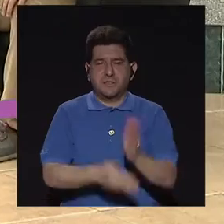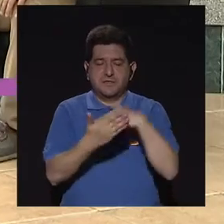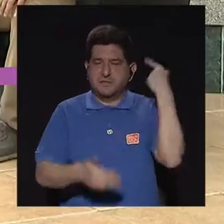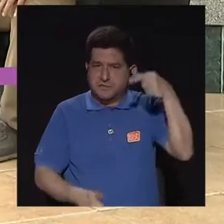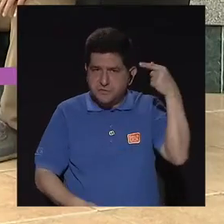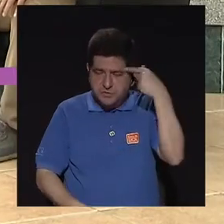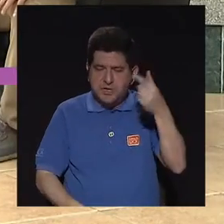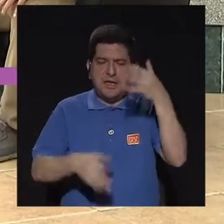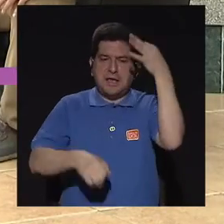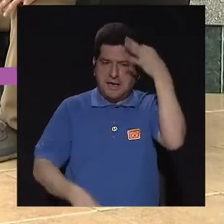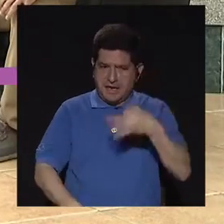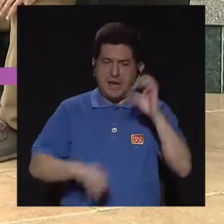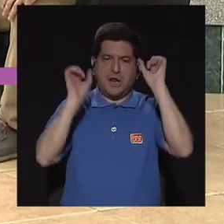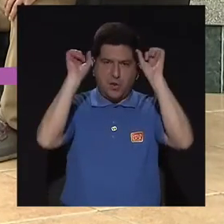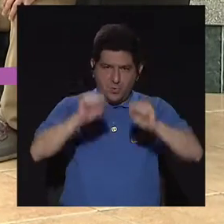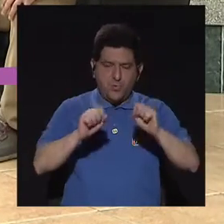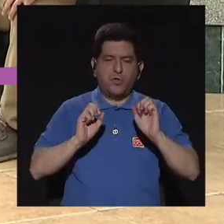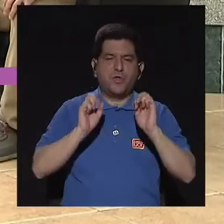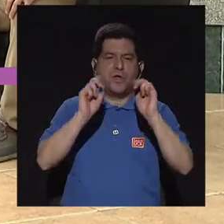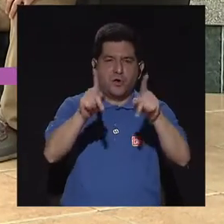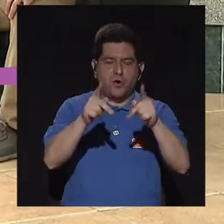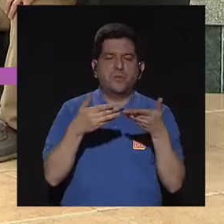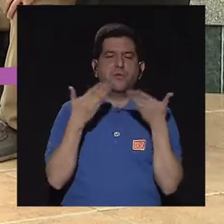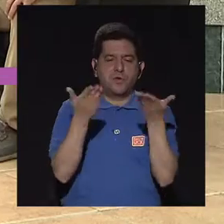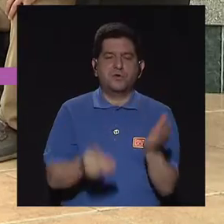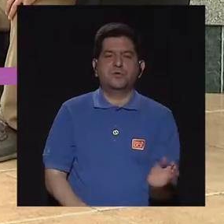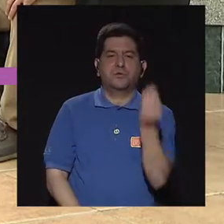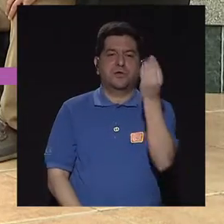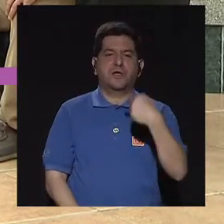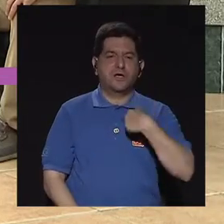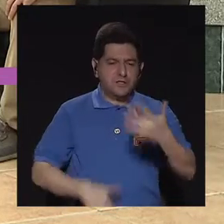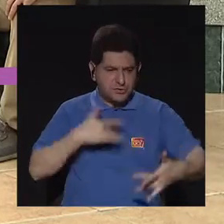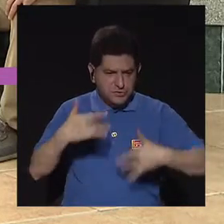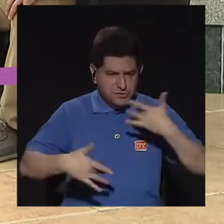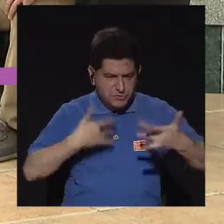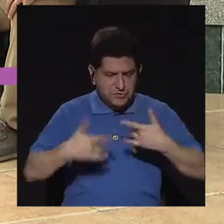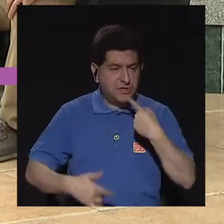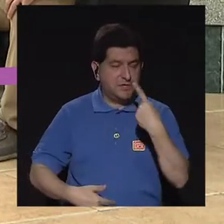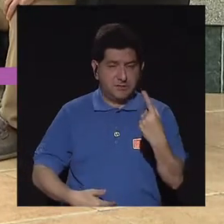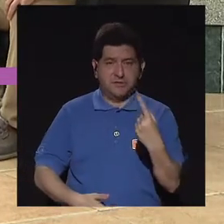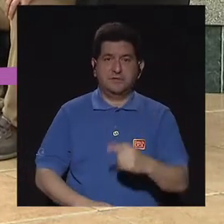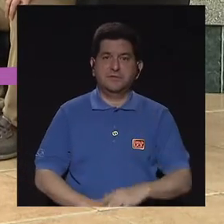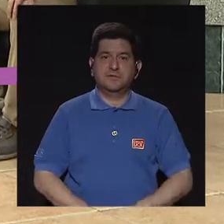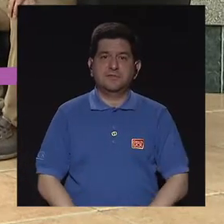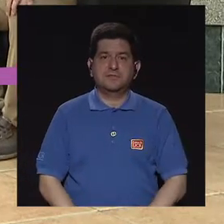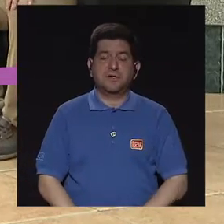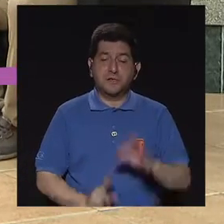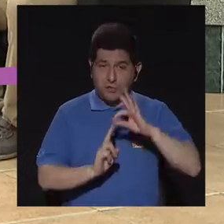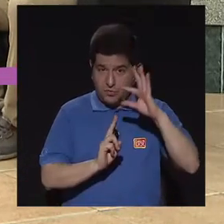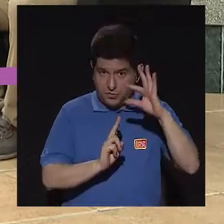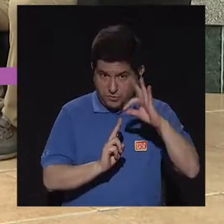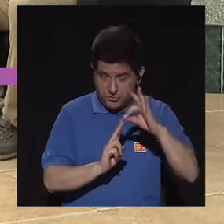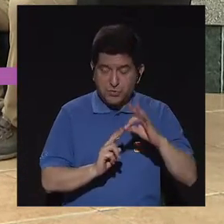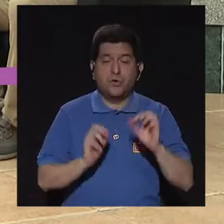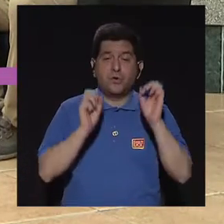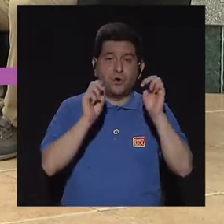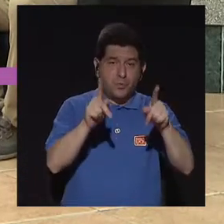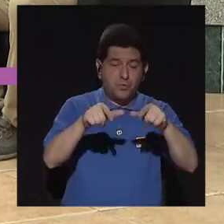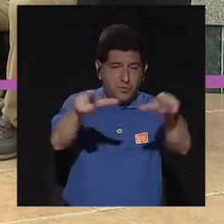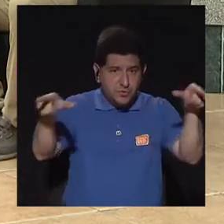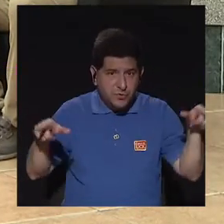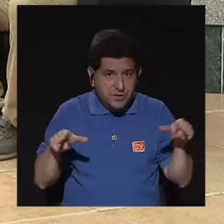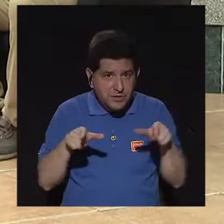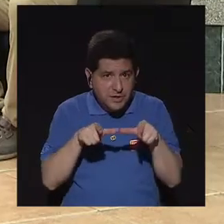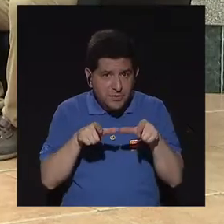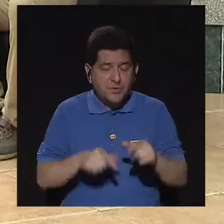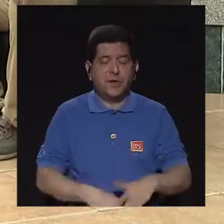creo que podemos, se puede ofrecer más espacios y oportunidades a los jóvenes. Yo siento, ahora mencionando esto de las oportunidades que nos dan los